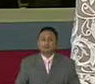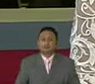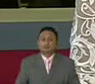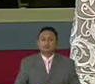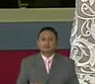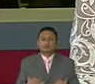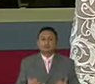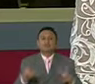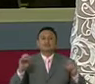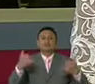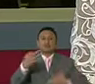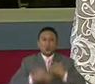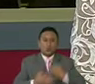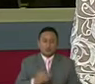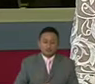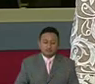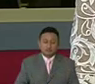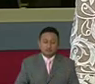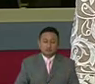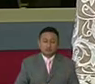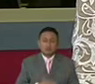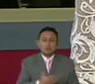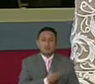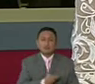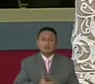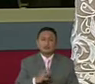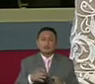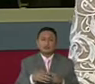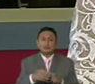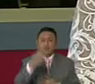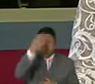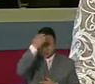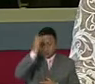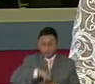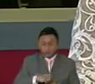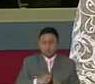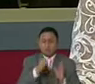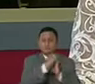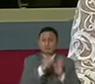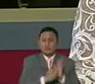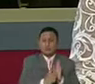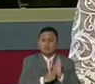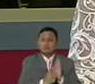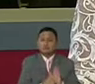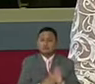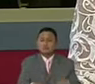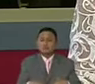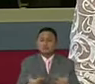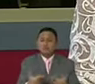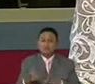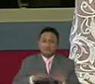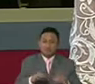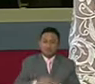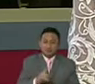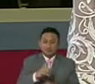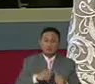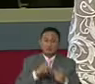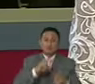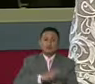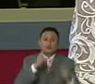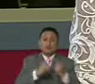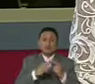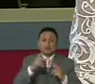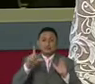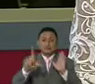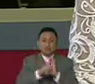carácter legislativo. El presidente de la Comisión de Educación de la Asamblea dio a conocer parte de la agenda de trabajo. Explicó que se trabajará en la reforma de algunas